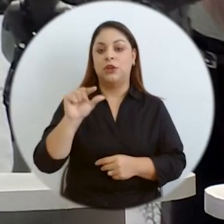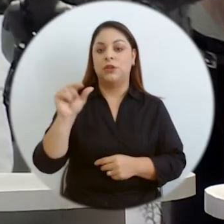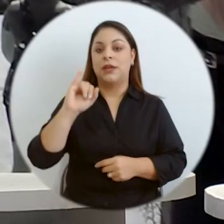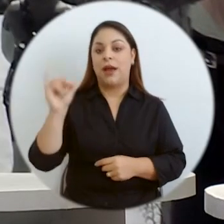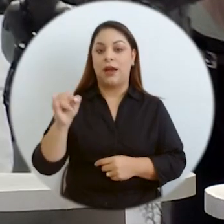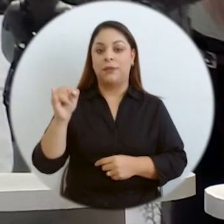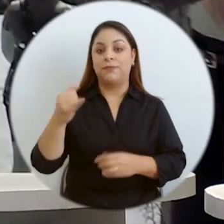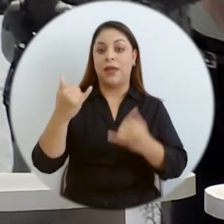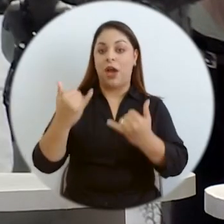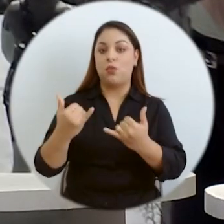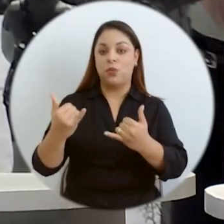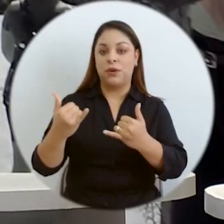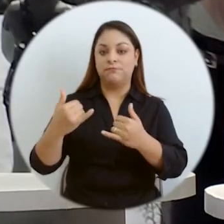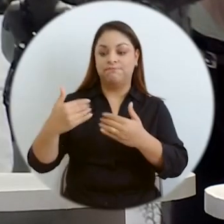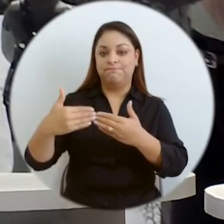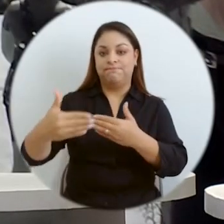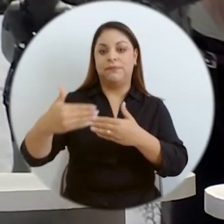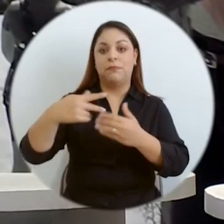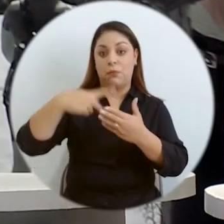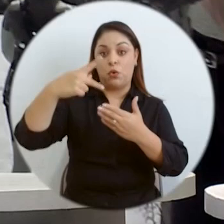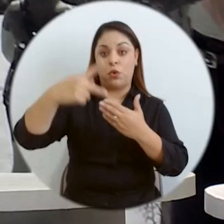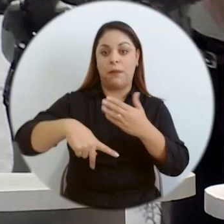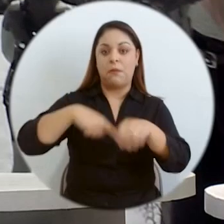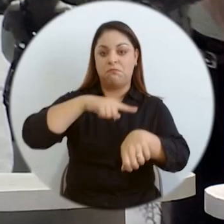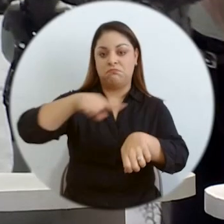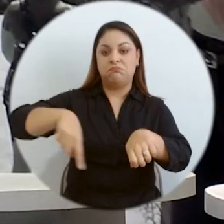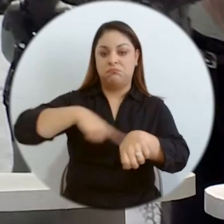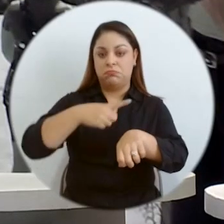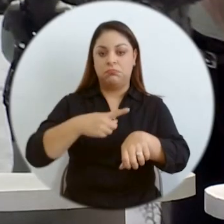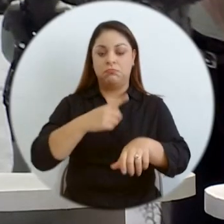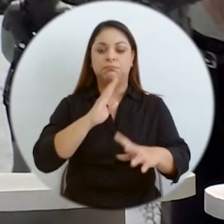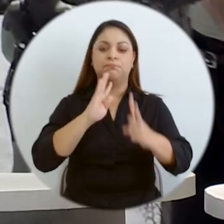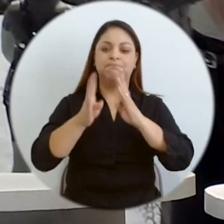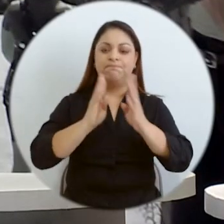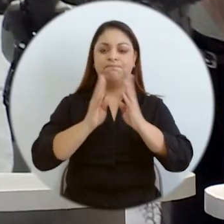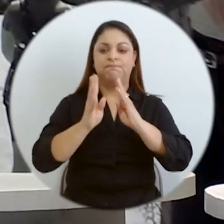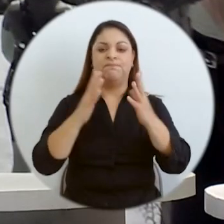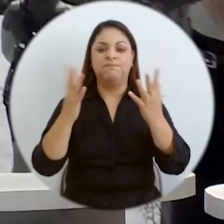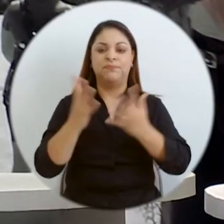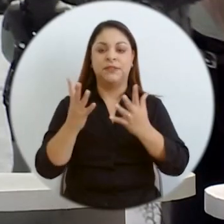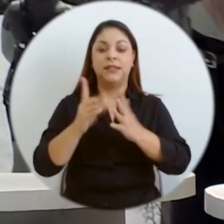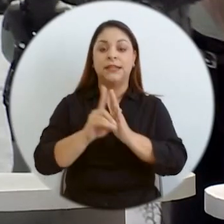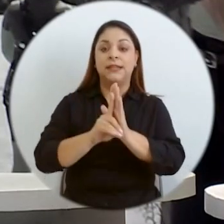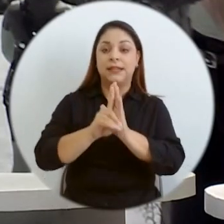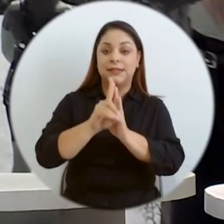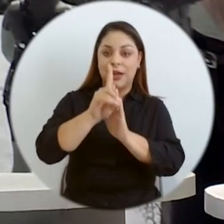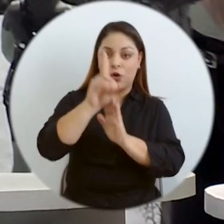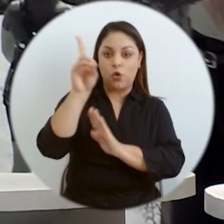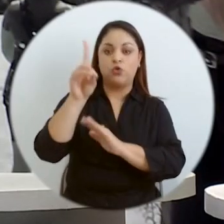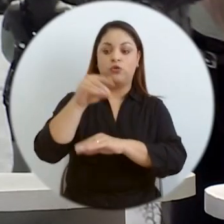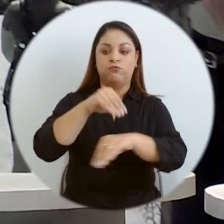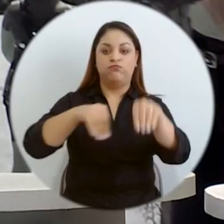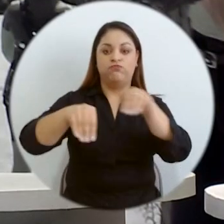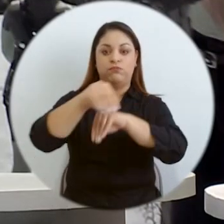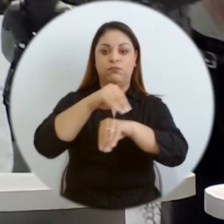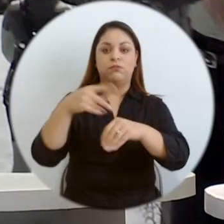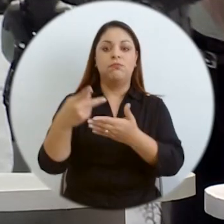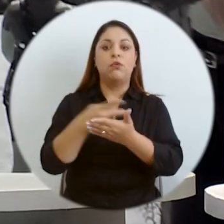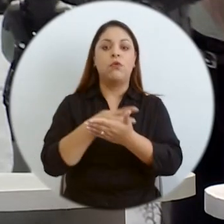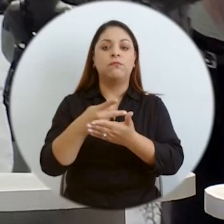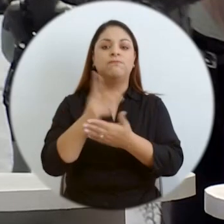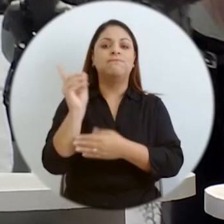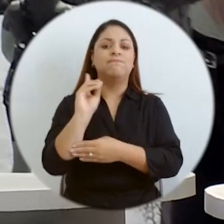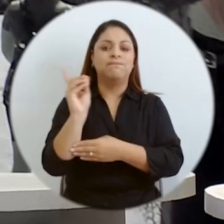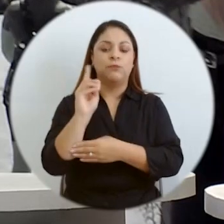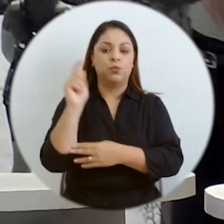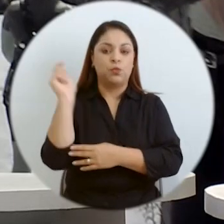la siguiente hora vamos a conversar sobre el desarrollo inmobiliario en la provincia de Guanacaste. ¿Por qué,